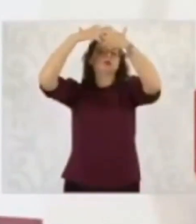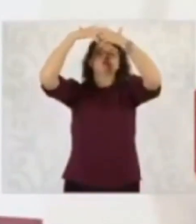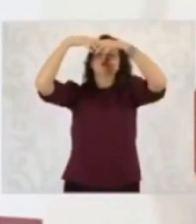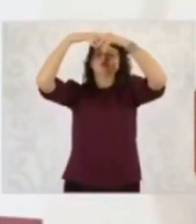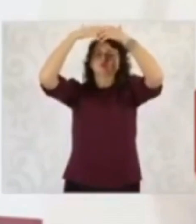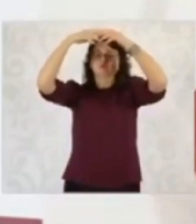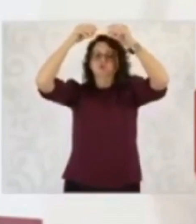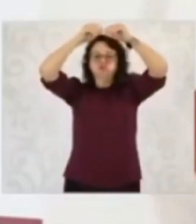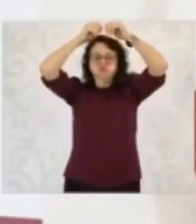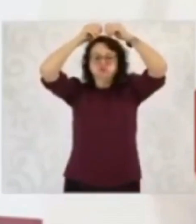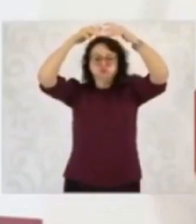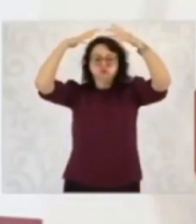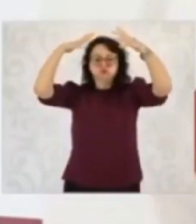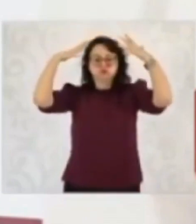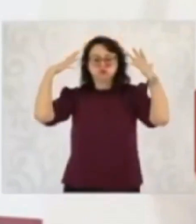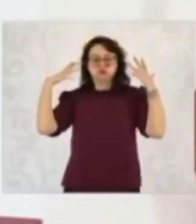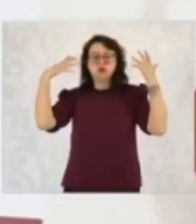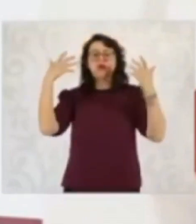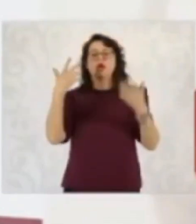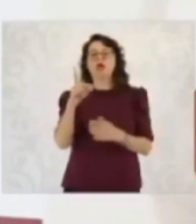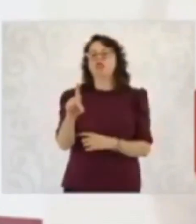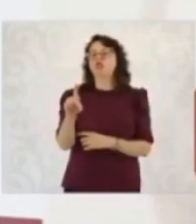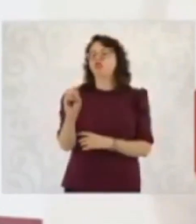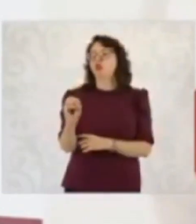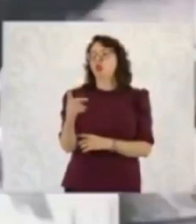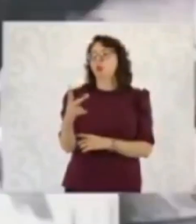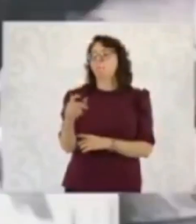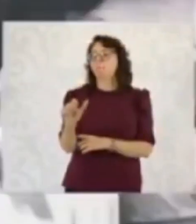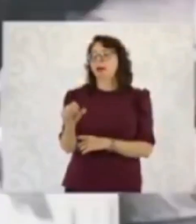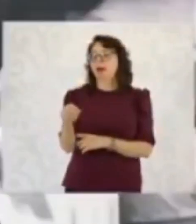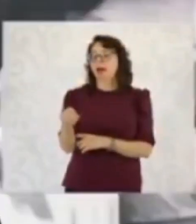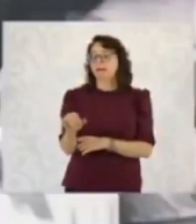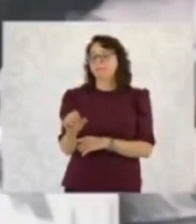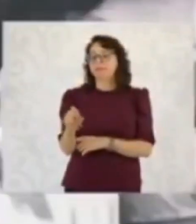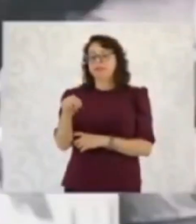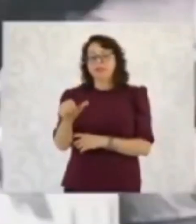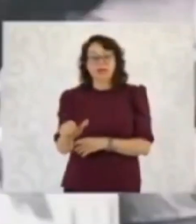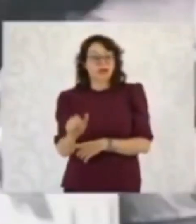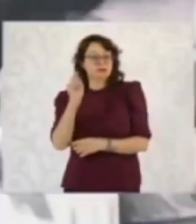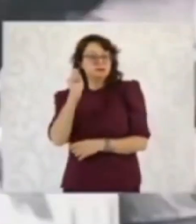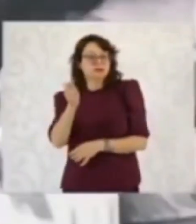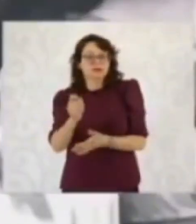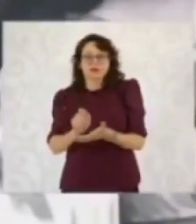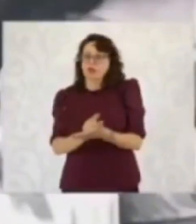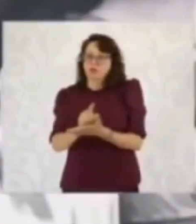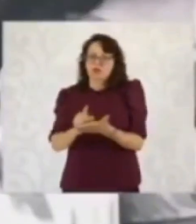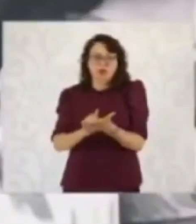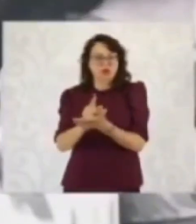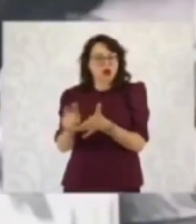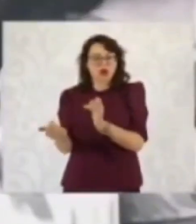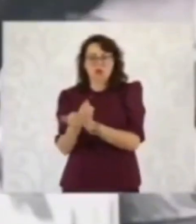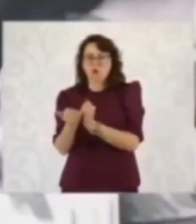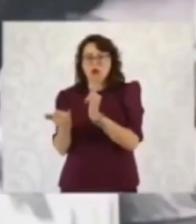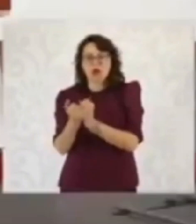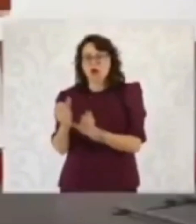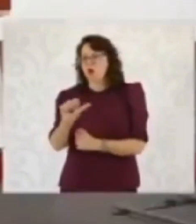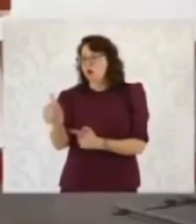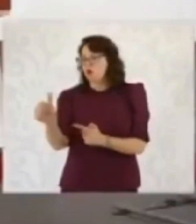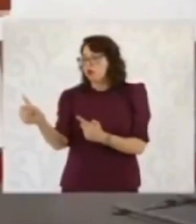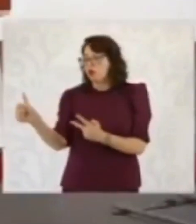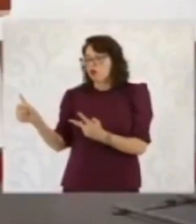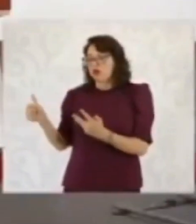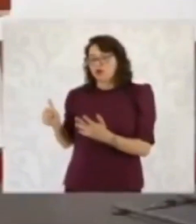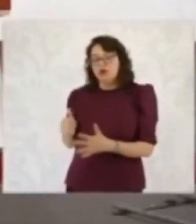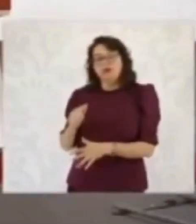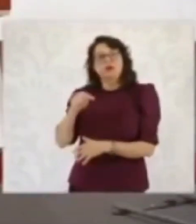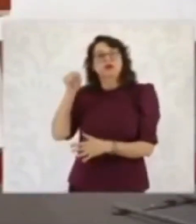cerebro, como sucede con otras adicciones. Entonces uno va desarrollando adicción al consumo de